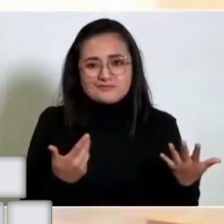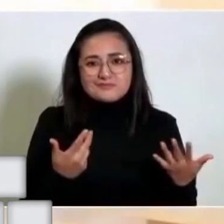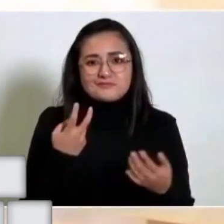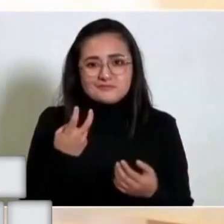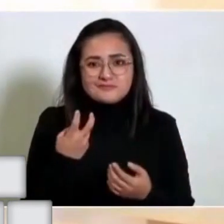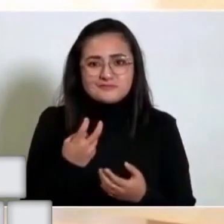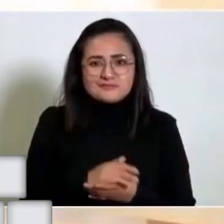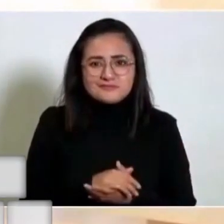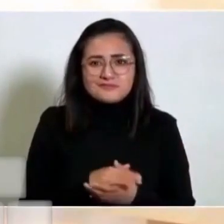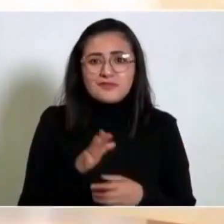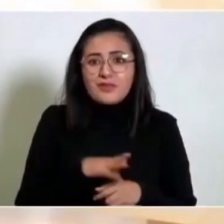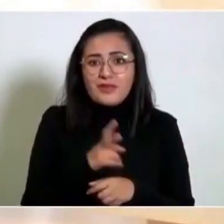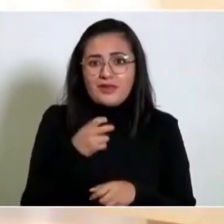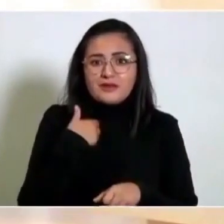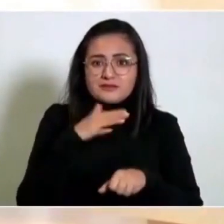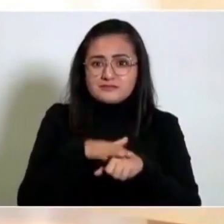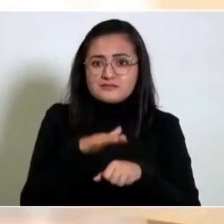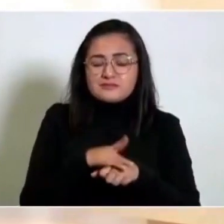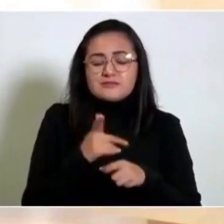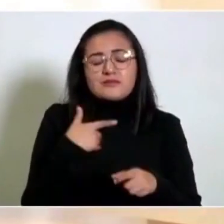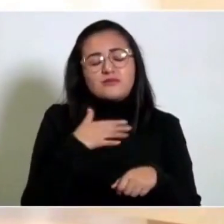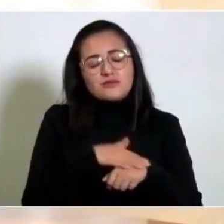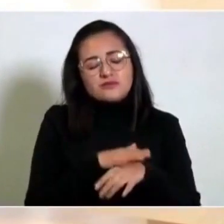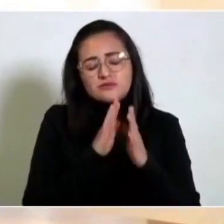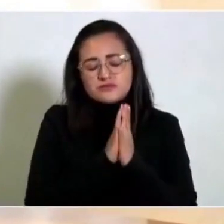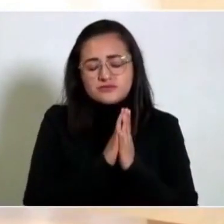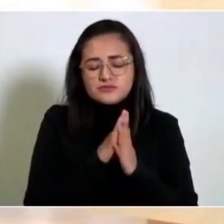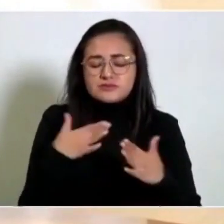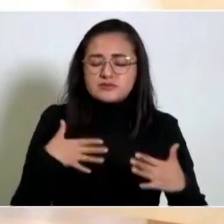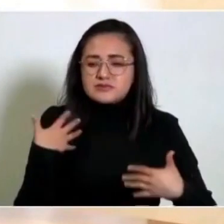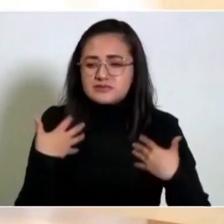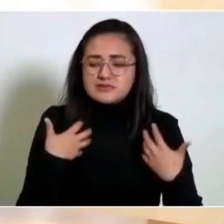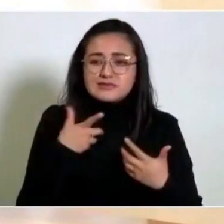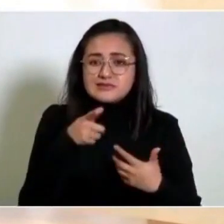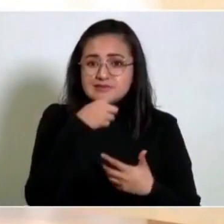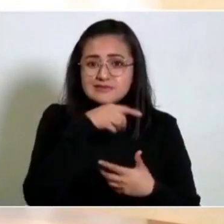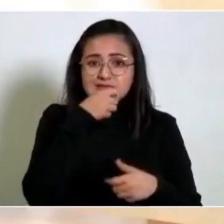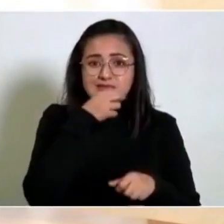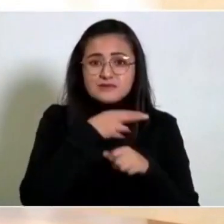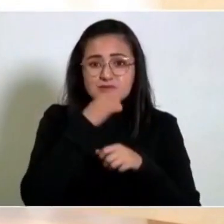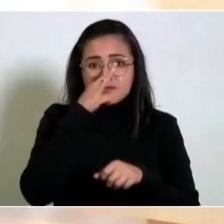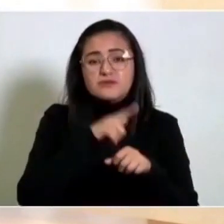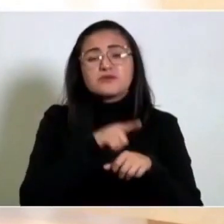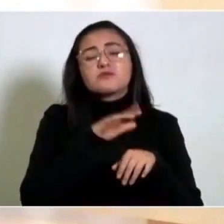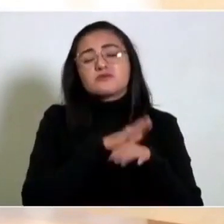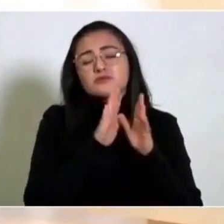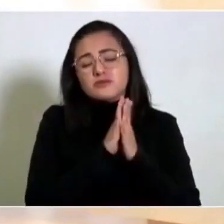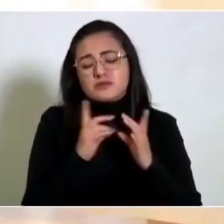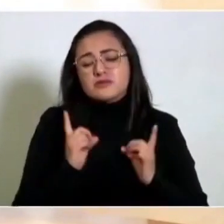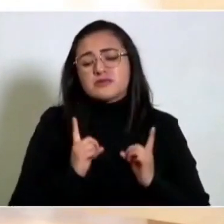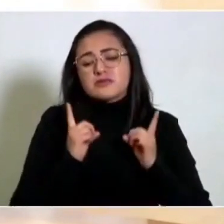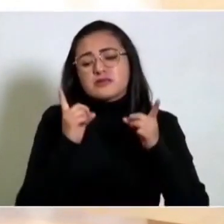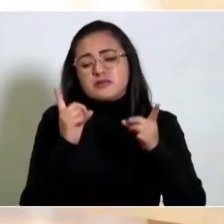eso, ese llamado desesperado que hace el Secretario de Cultura, quien las tenga, que las entregue.